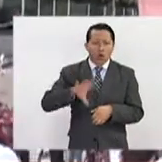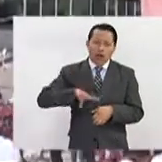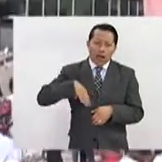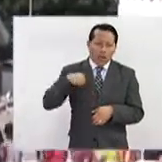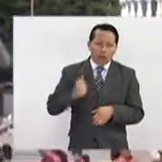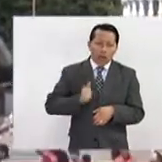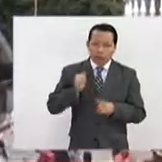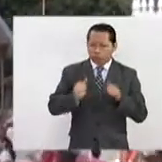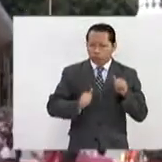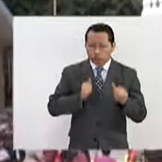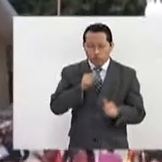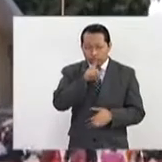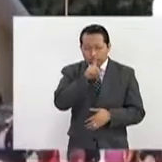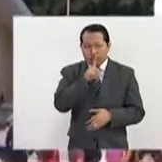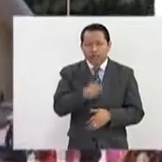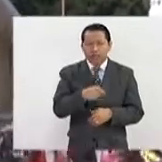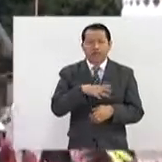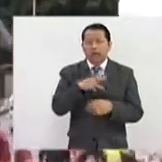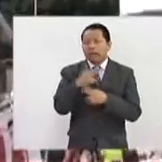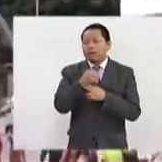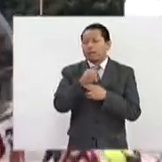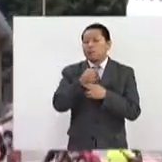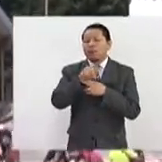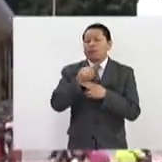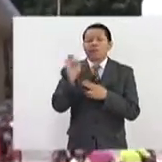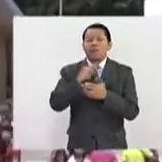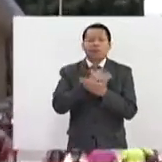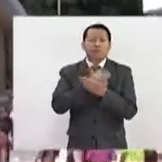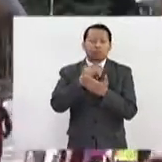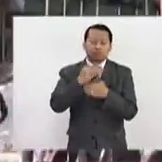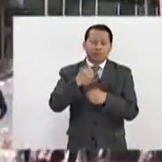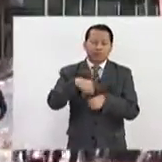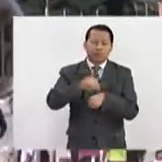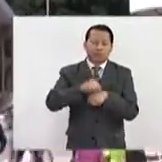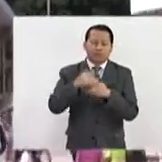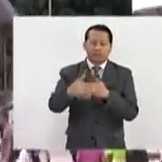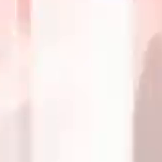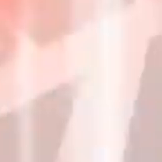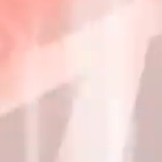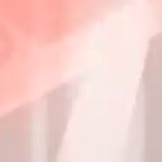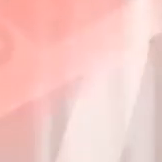Consideró factible que el número de hipotecas afectadas aumente en las siguientes semanas.